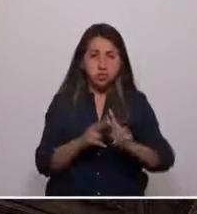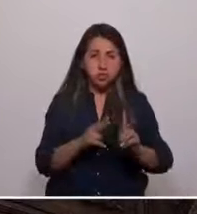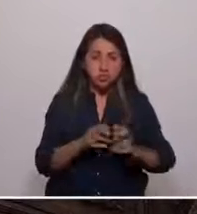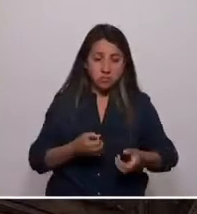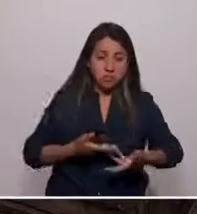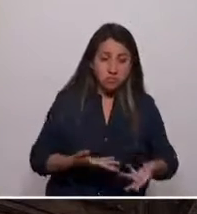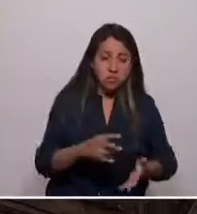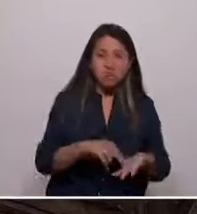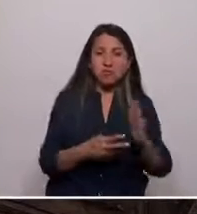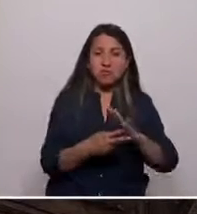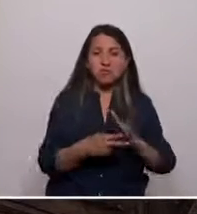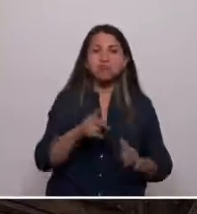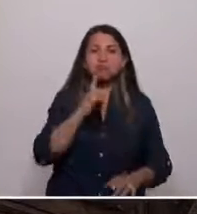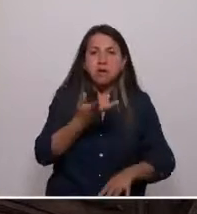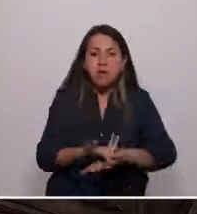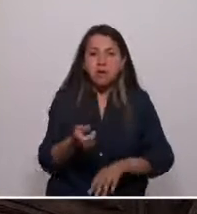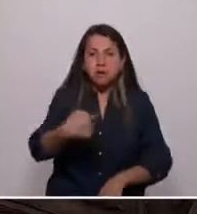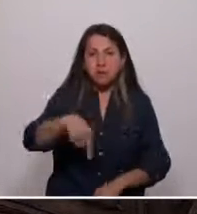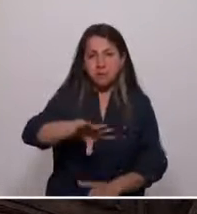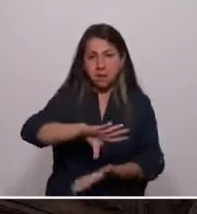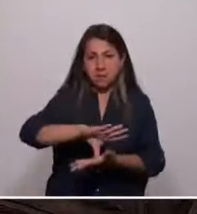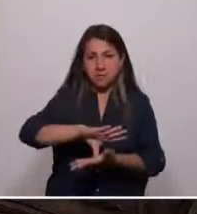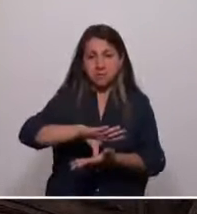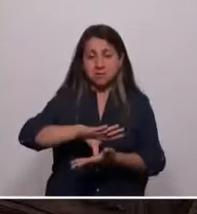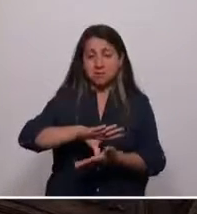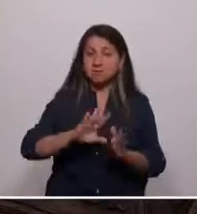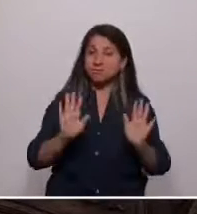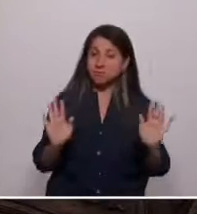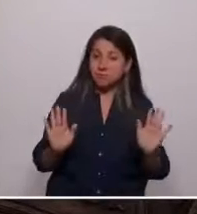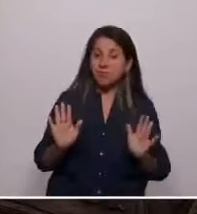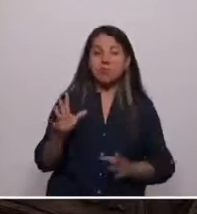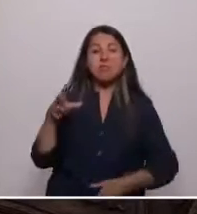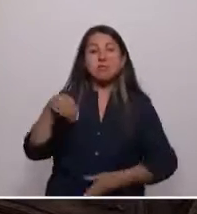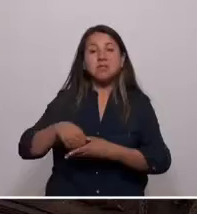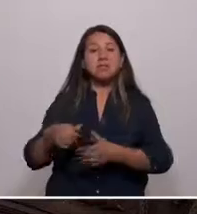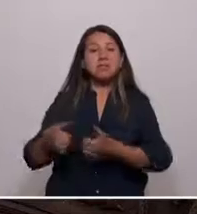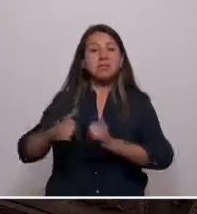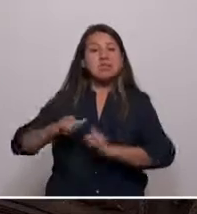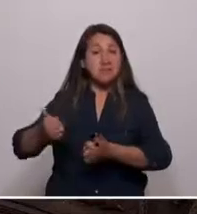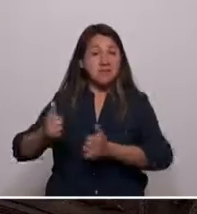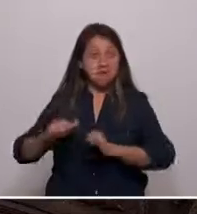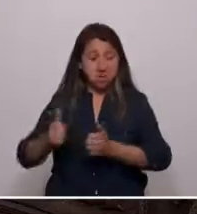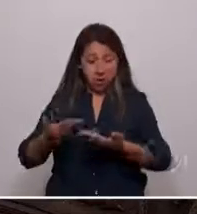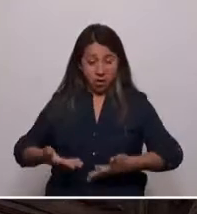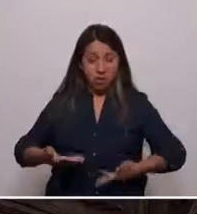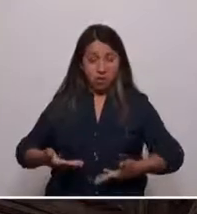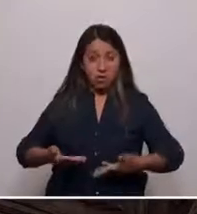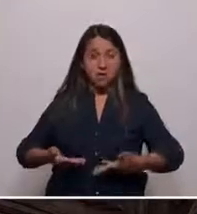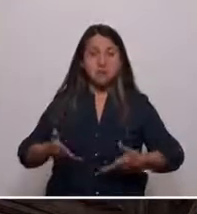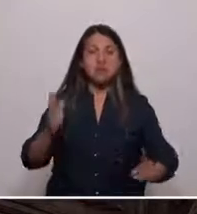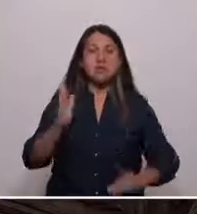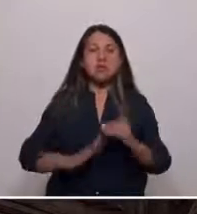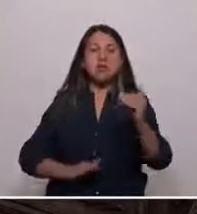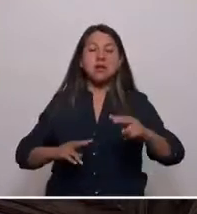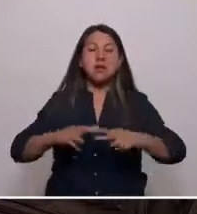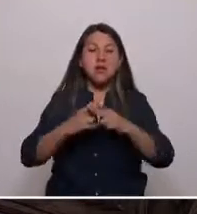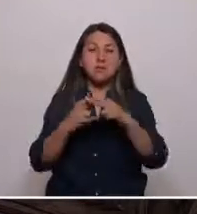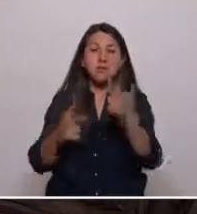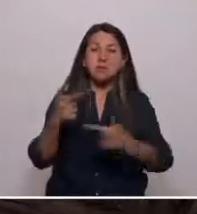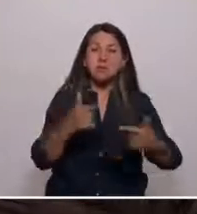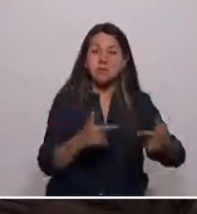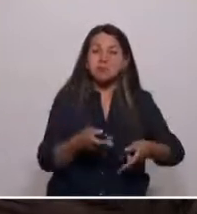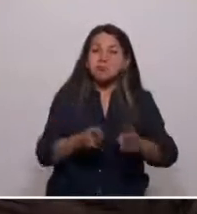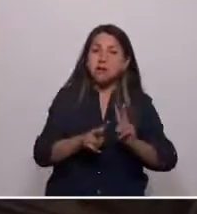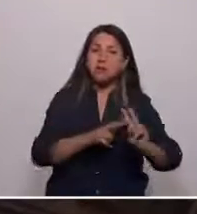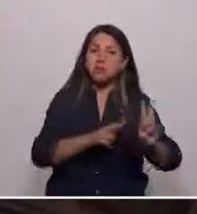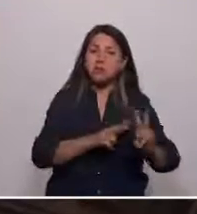los problemas del país. Y así, dentro del desafío actual, debemos desarrollar herramientas políticas que nos permitan resolver